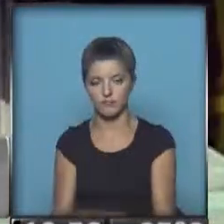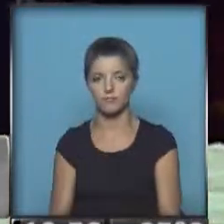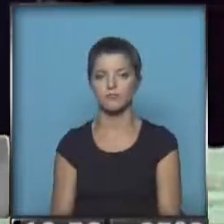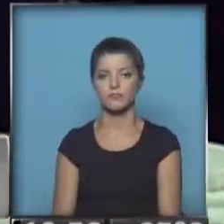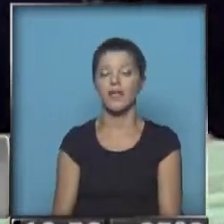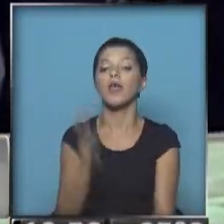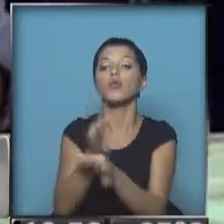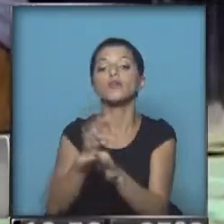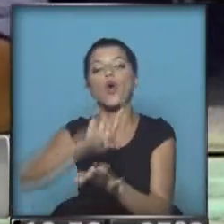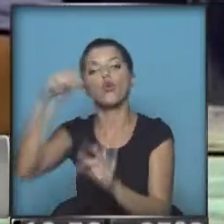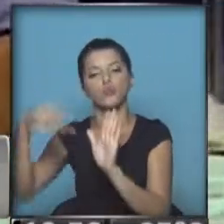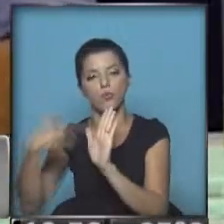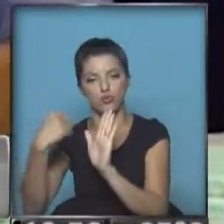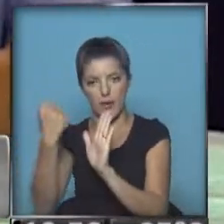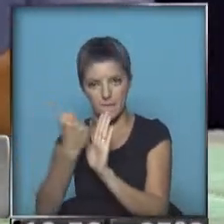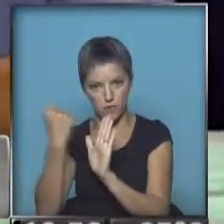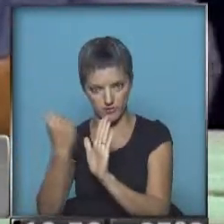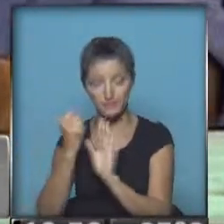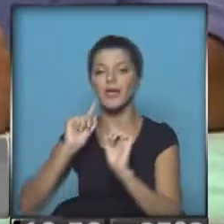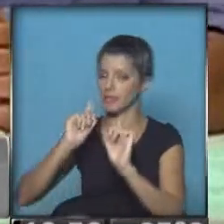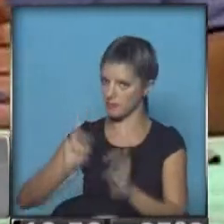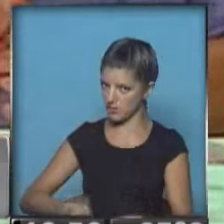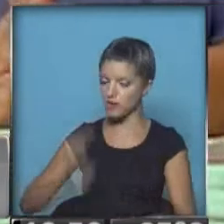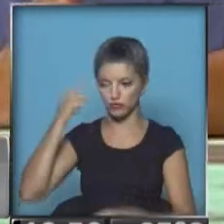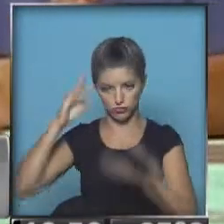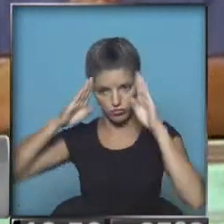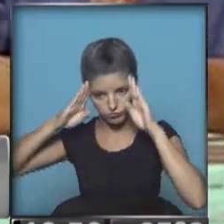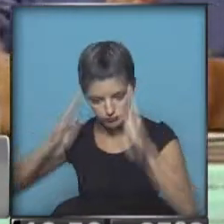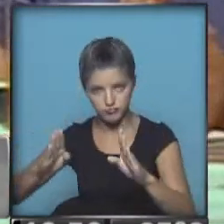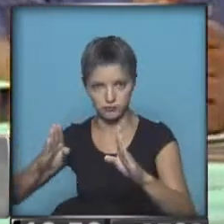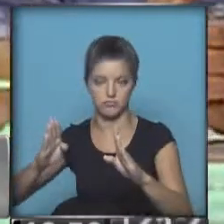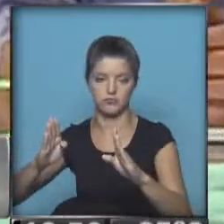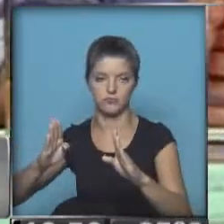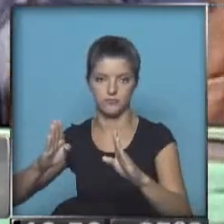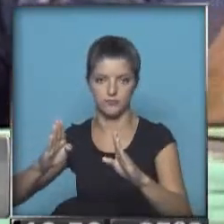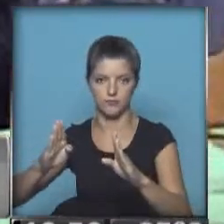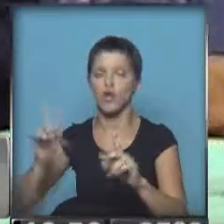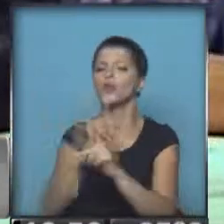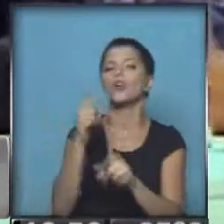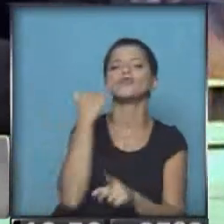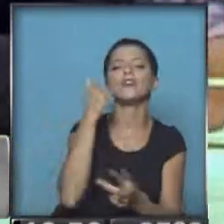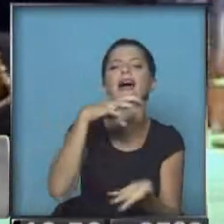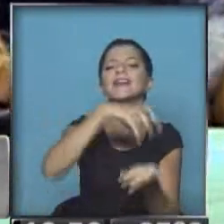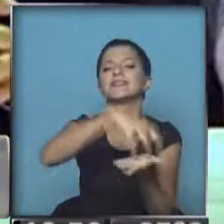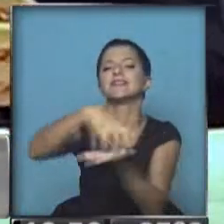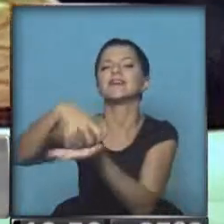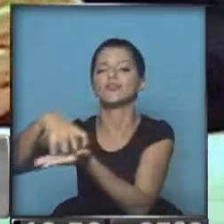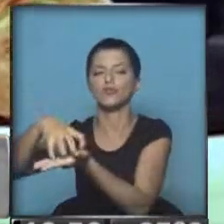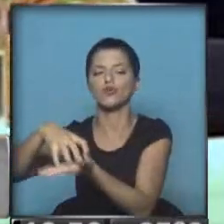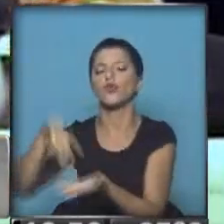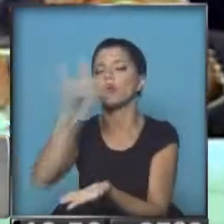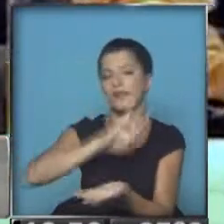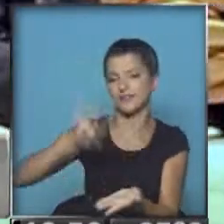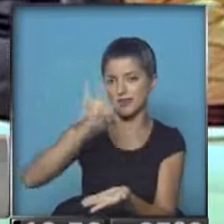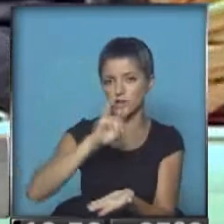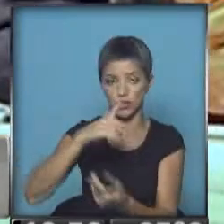La educación, otro de los pilares que también pusimos en marcha, no ya en los grandes centros universitarios